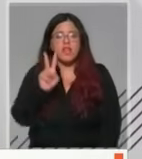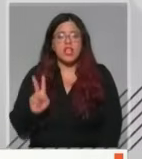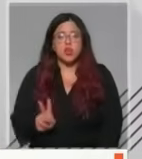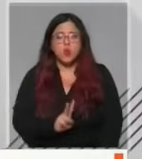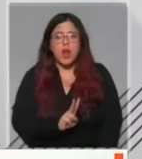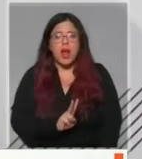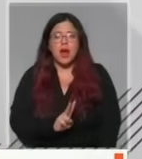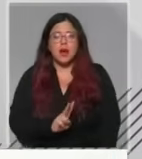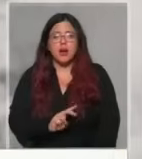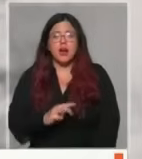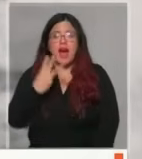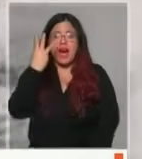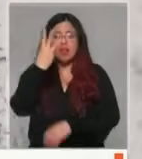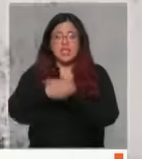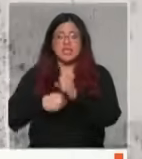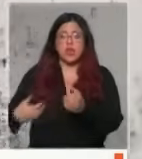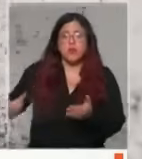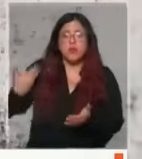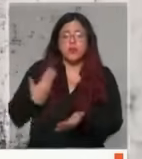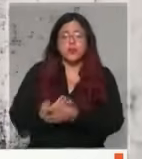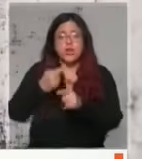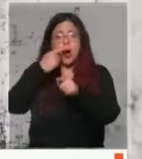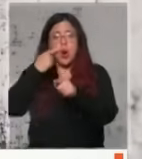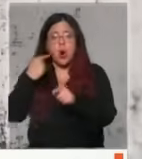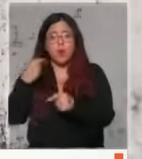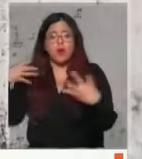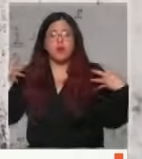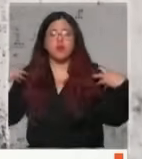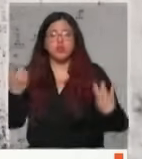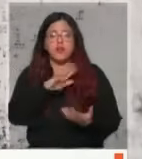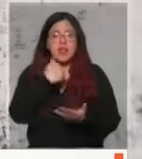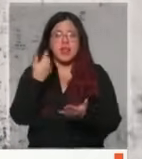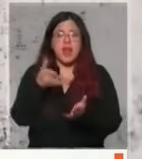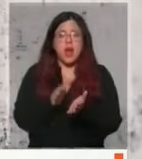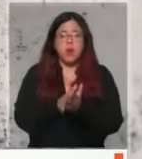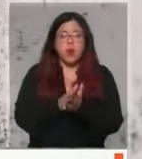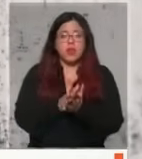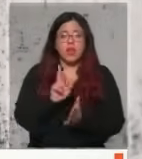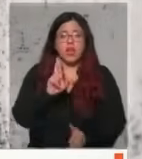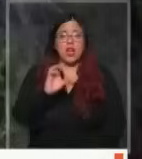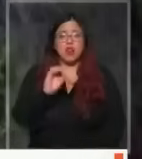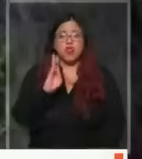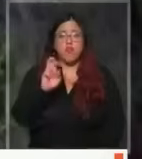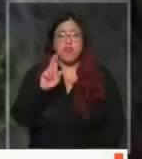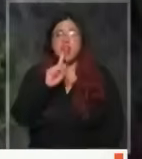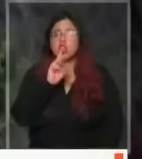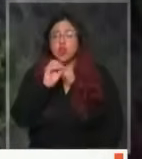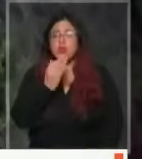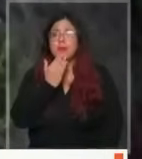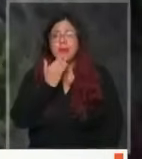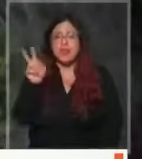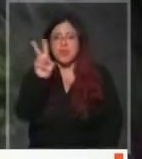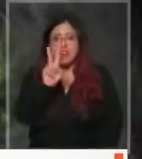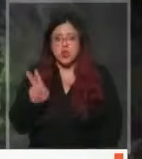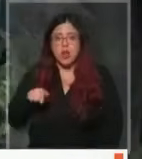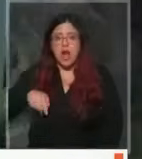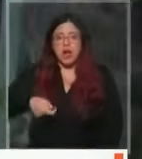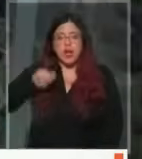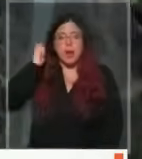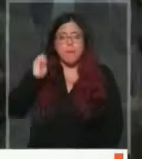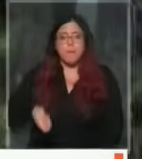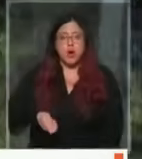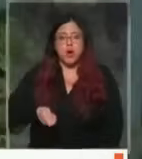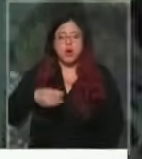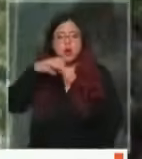A 3 años del hecho, su asesino, Roberto Márquez Torres, de la misma nacionalidad, acaba de ser condenado a